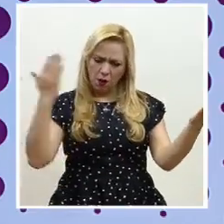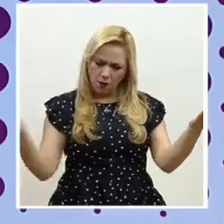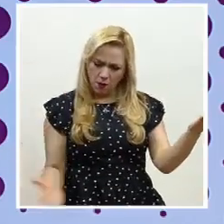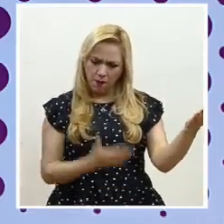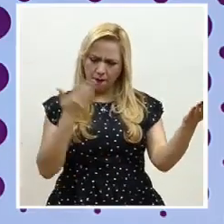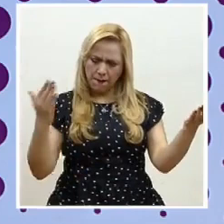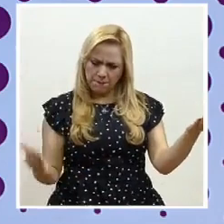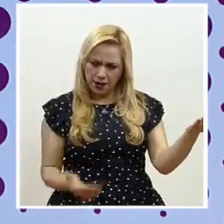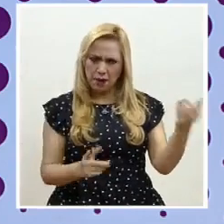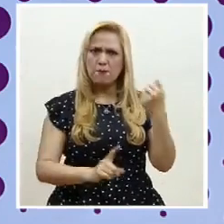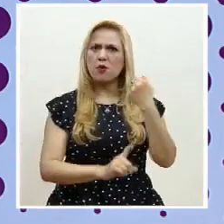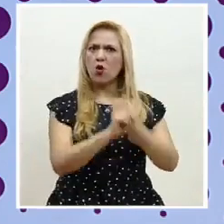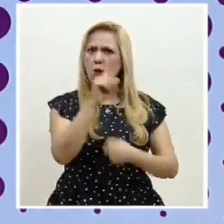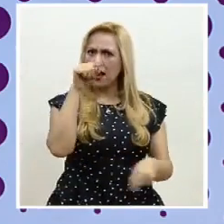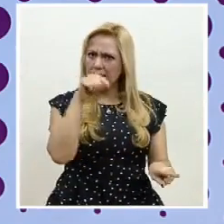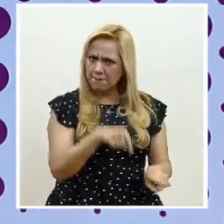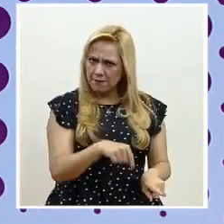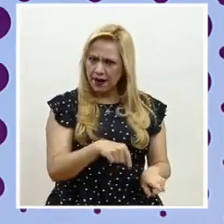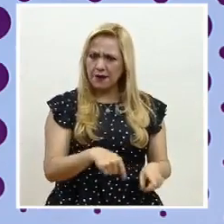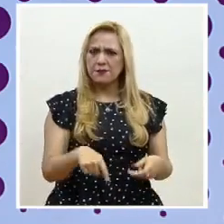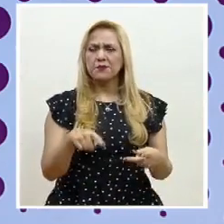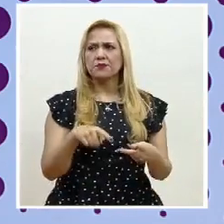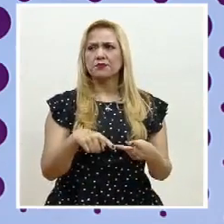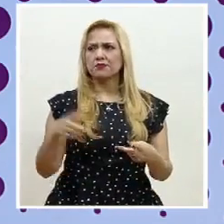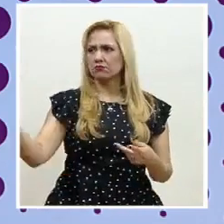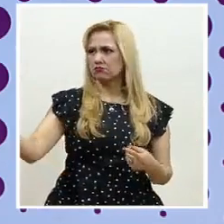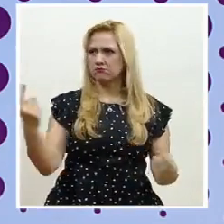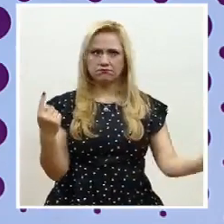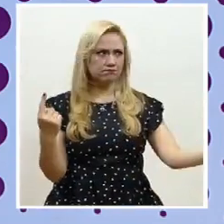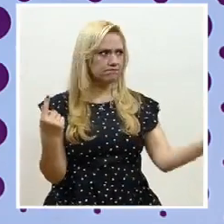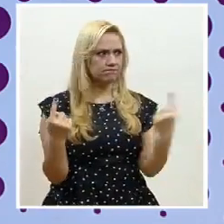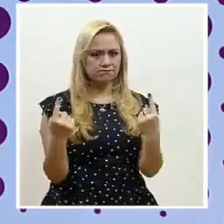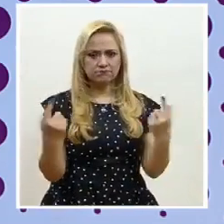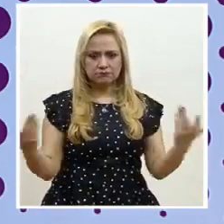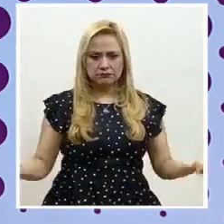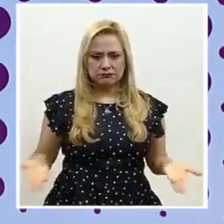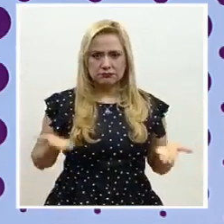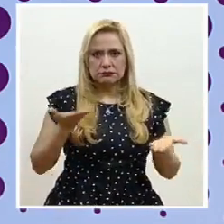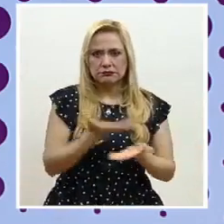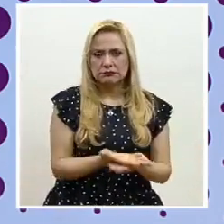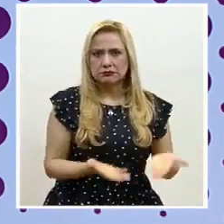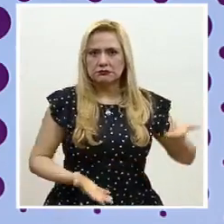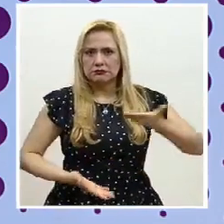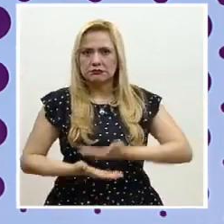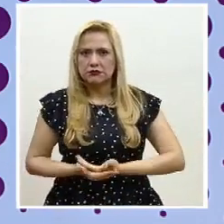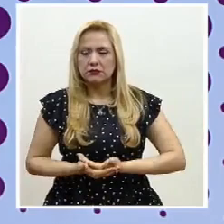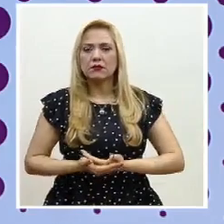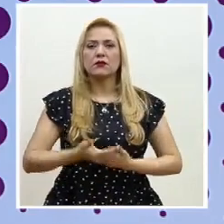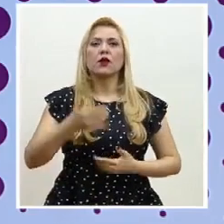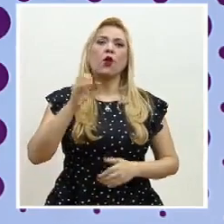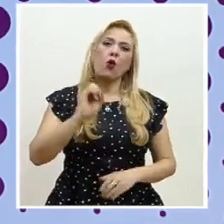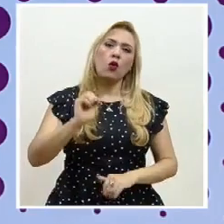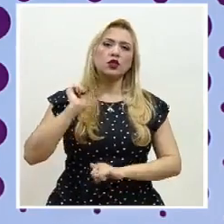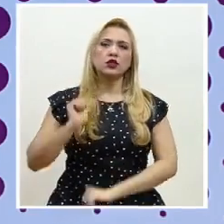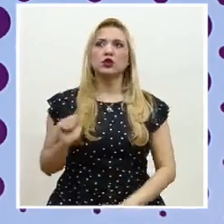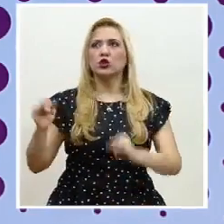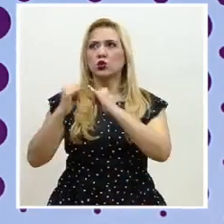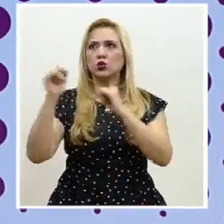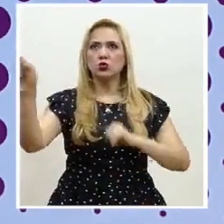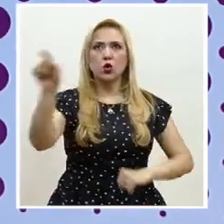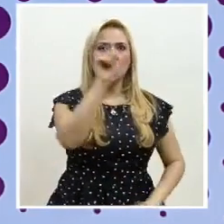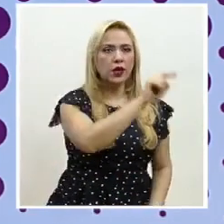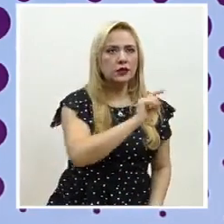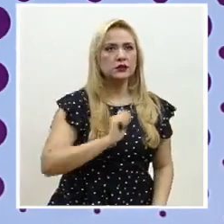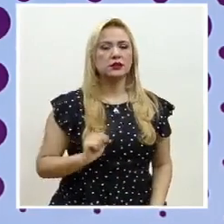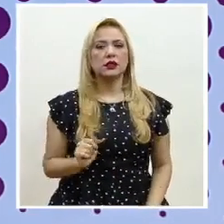problema jurídico que llega, del planteamiento de las partes o bien del planteamiento de las autoridades, las posibles facetas